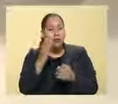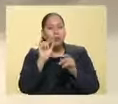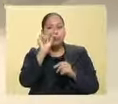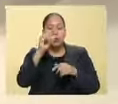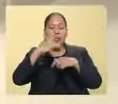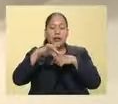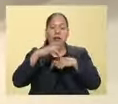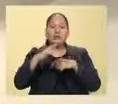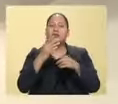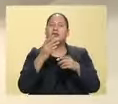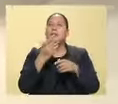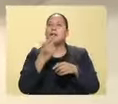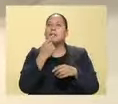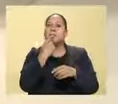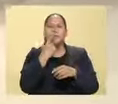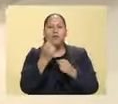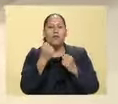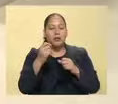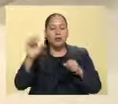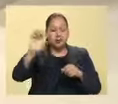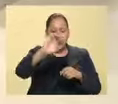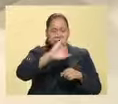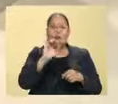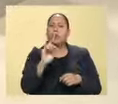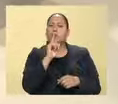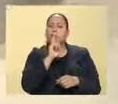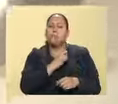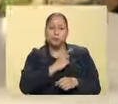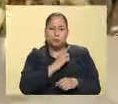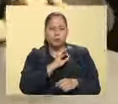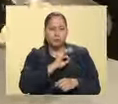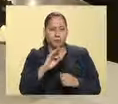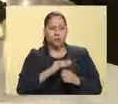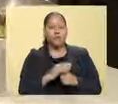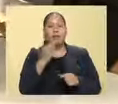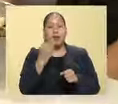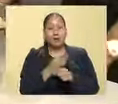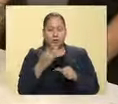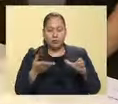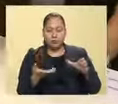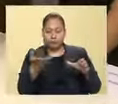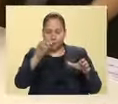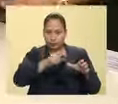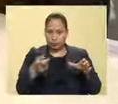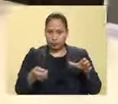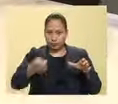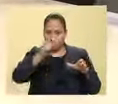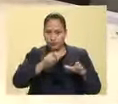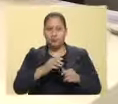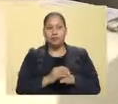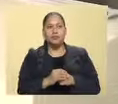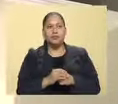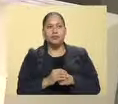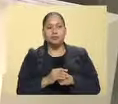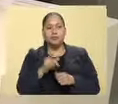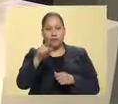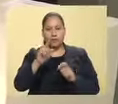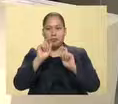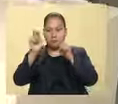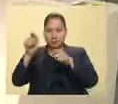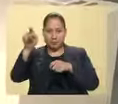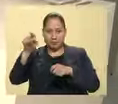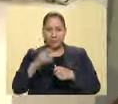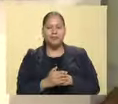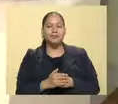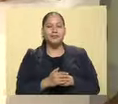queso parmesano solita, ¿no? De una vez vamos a servirla. Tengo uno. Bueno, te toca a ti, tú la puedes